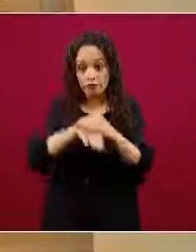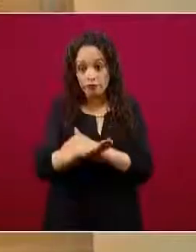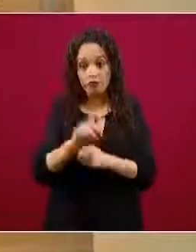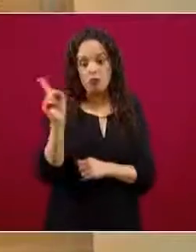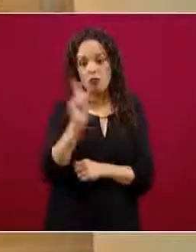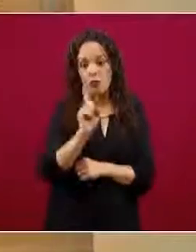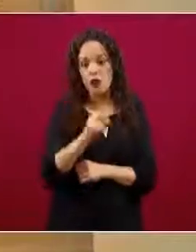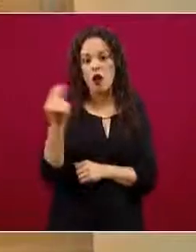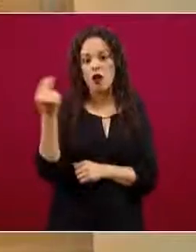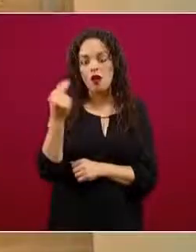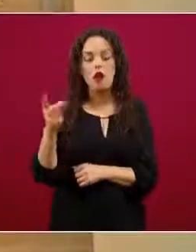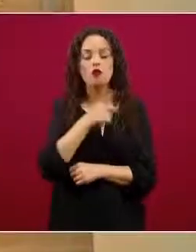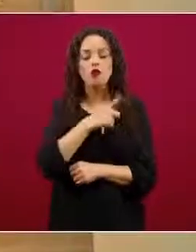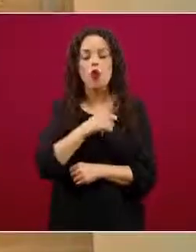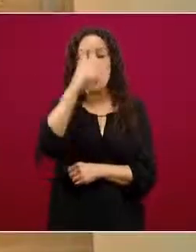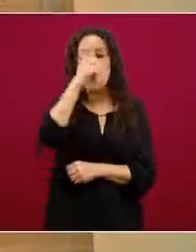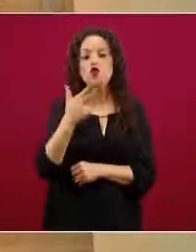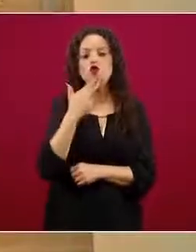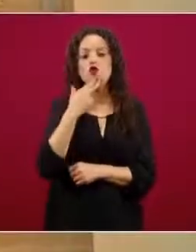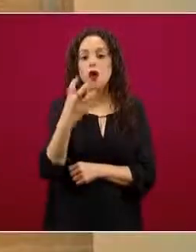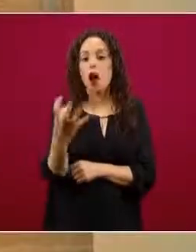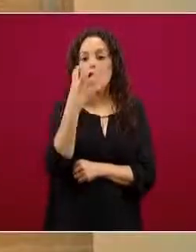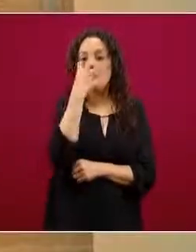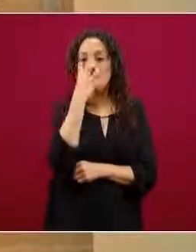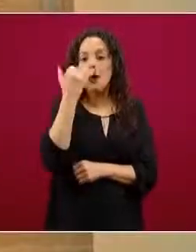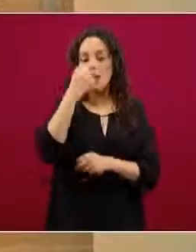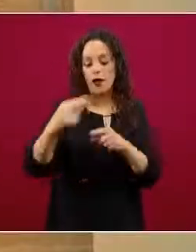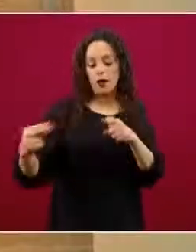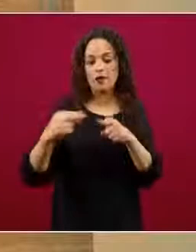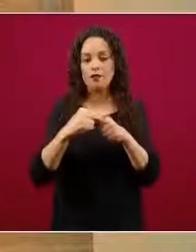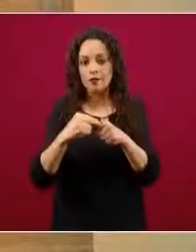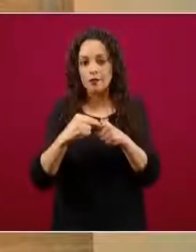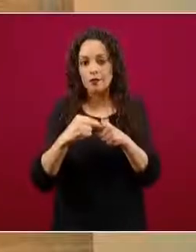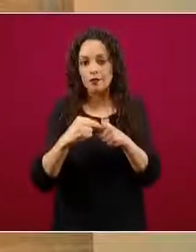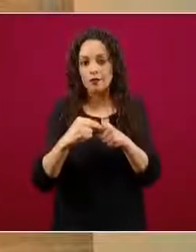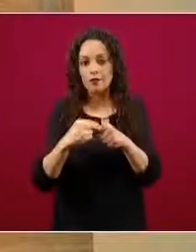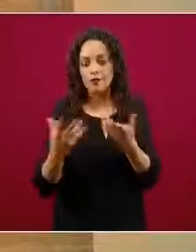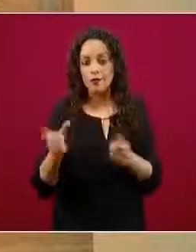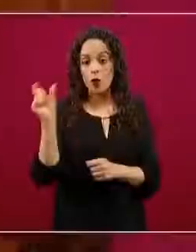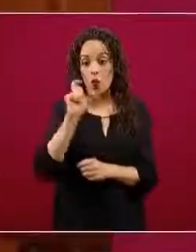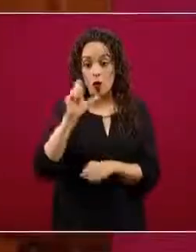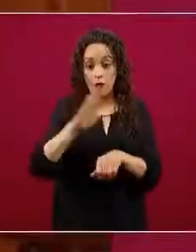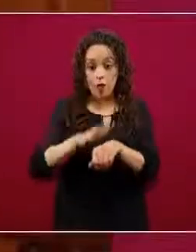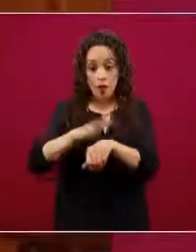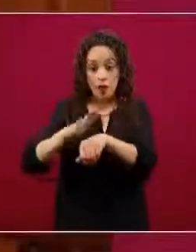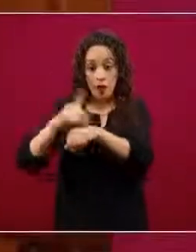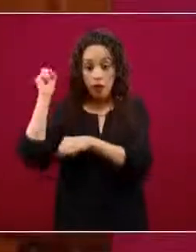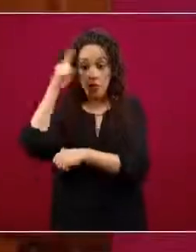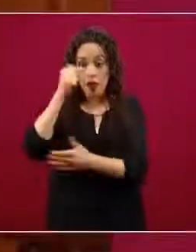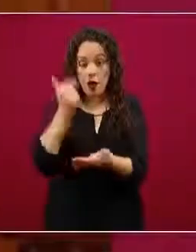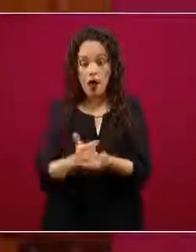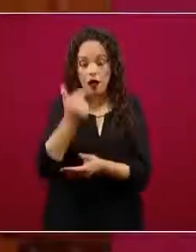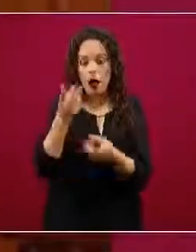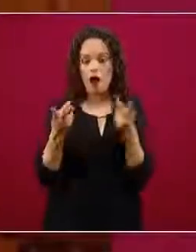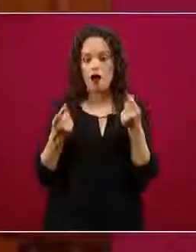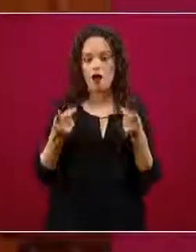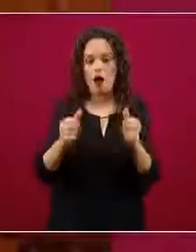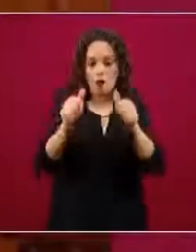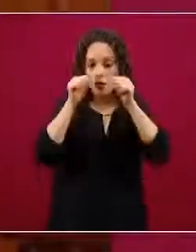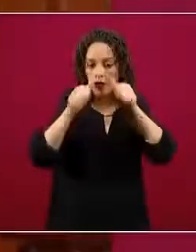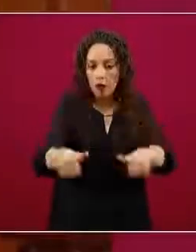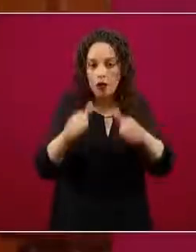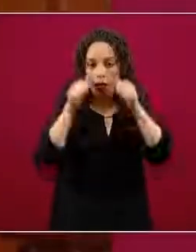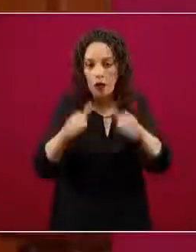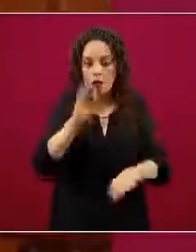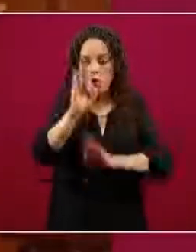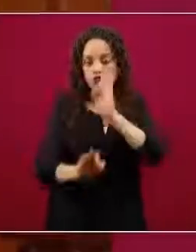estamos manejando con la oxigenación, ahí con el oxímetro, de modo que no se nos compliquen. Y si se nos van a empezar a complicar, inmediatamente los atendemos para que no tengan